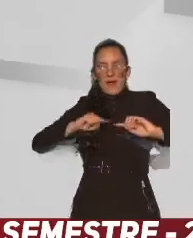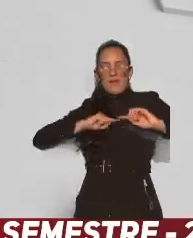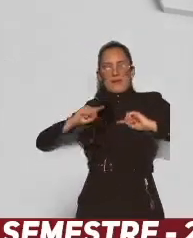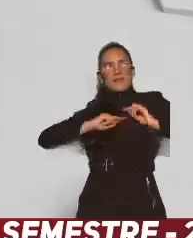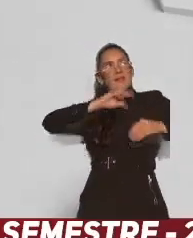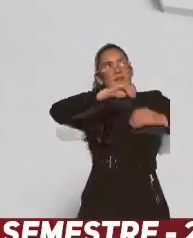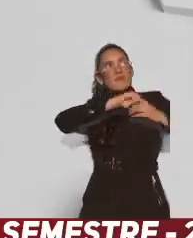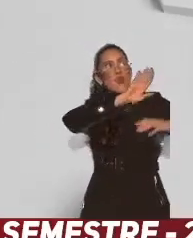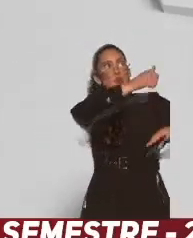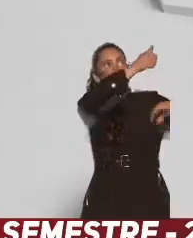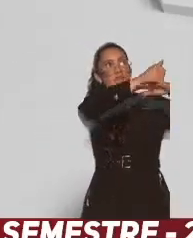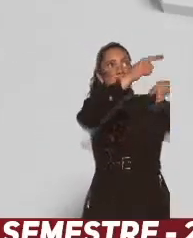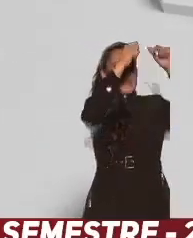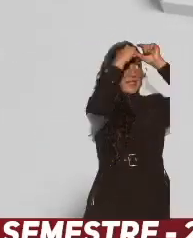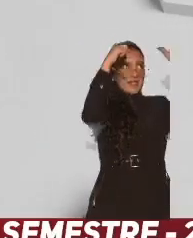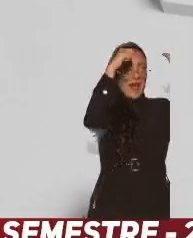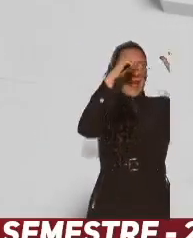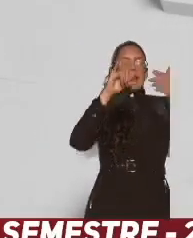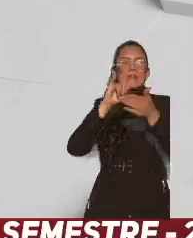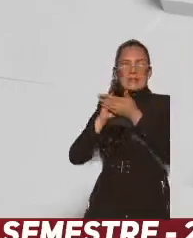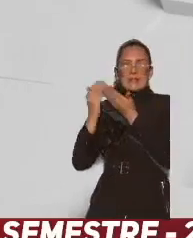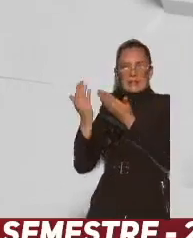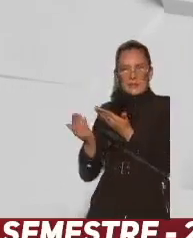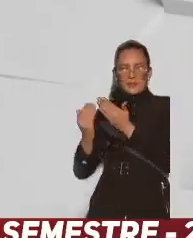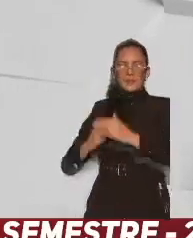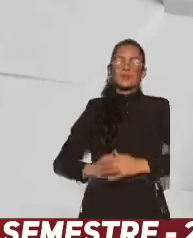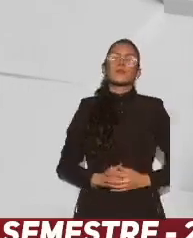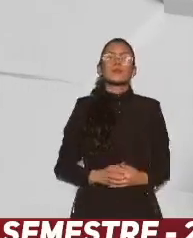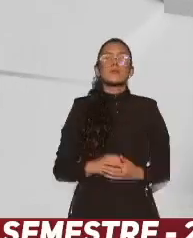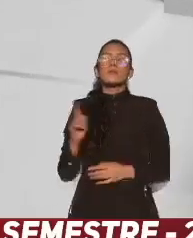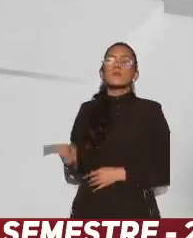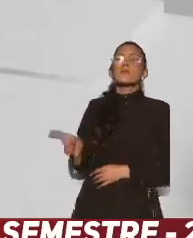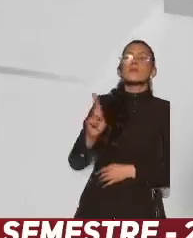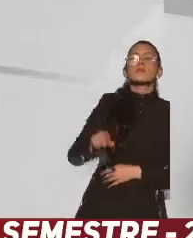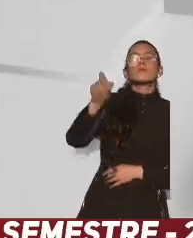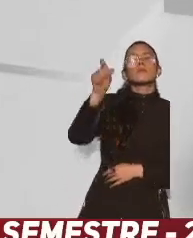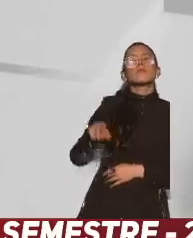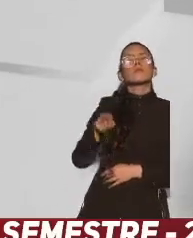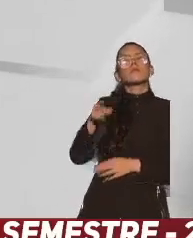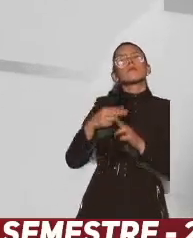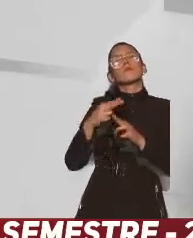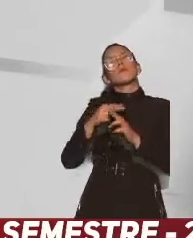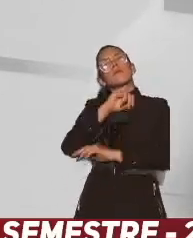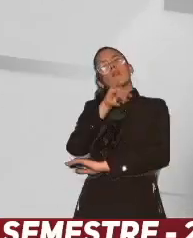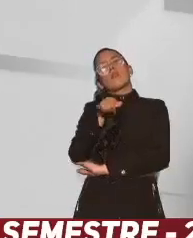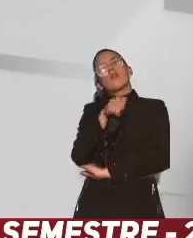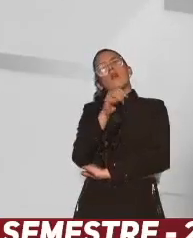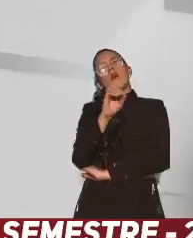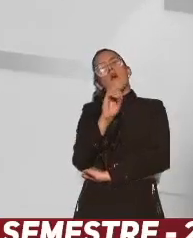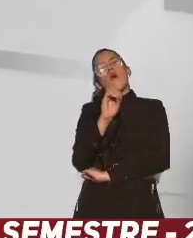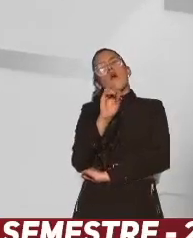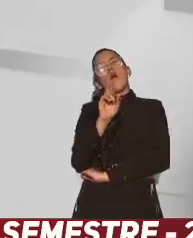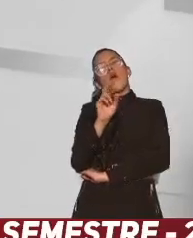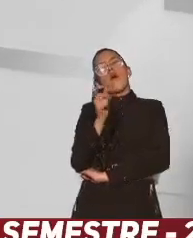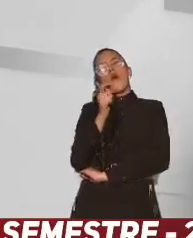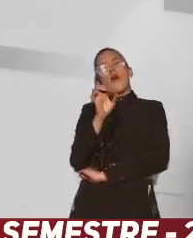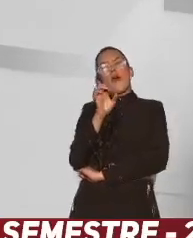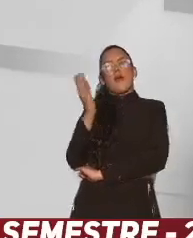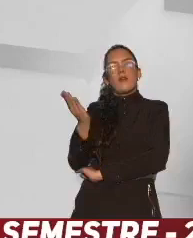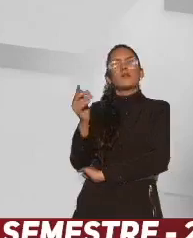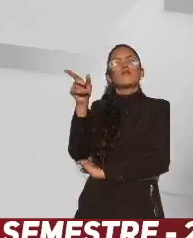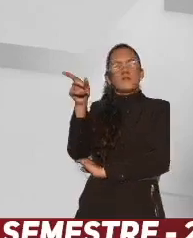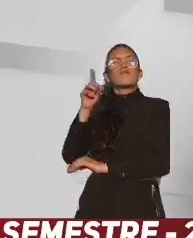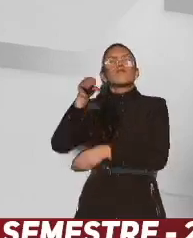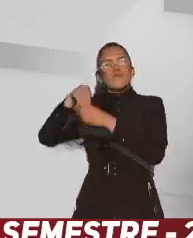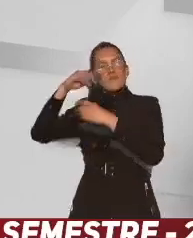Estado Mayor Generador de Fuerza. Al señor brigadier general Jorge Ricardo Hernández Vargas,